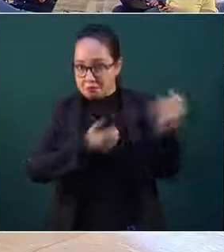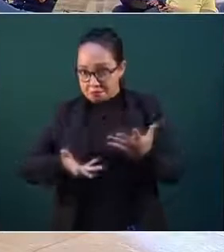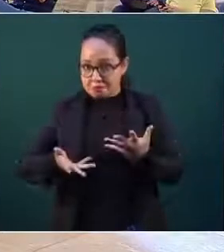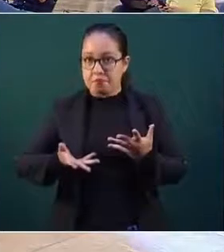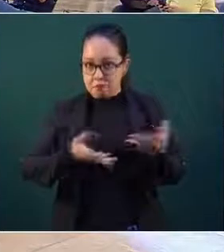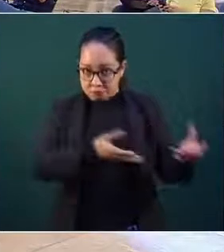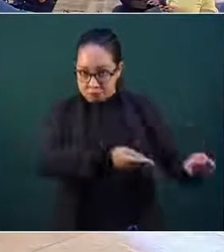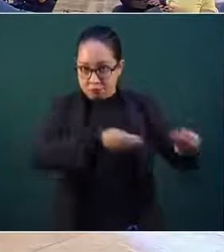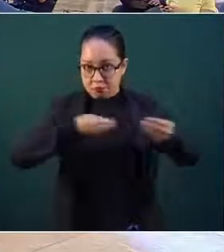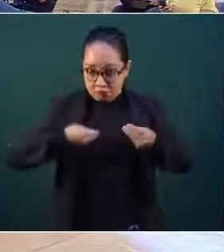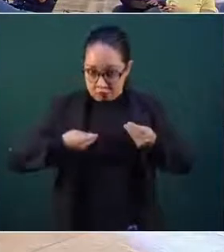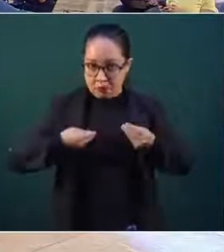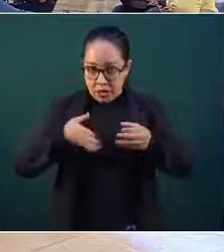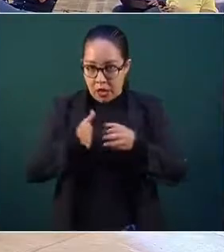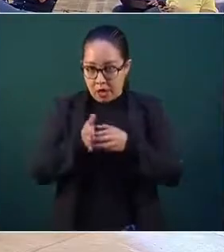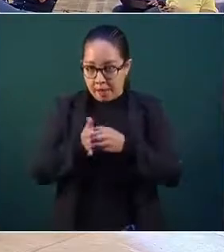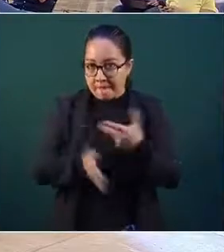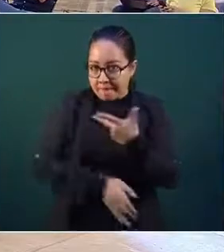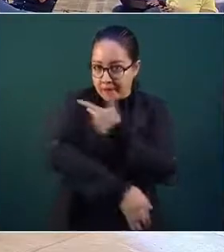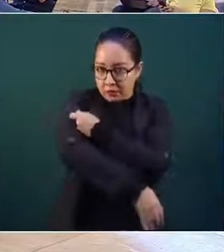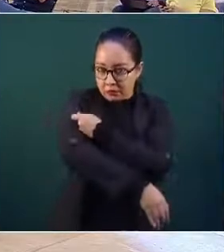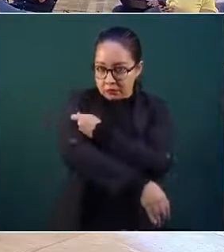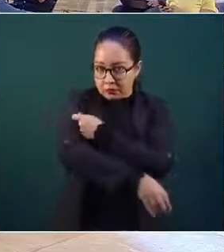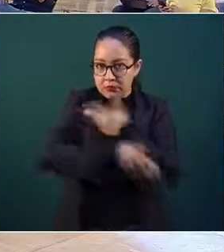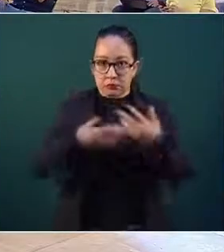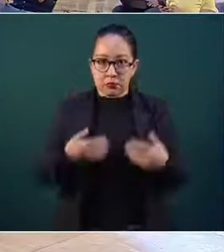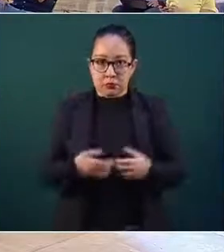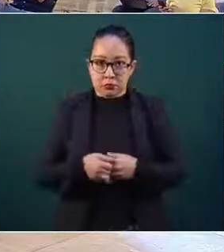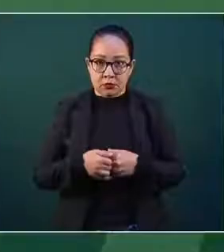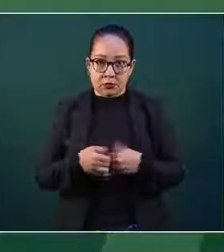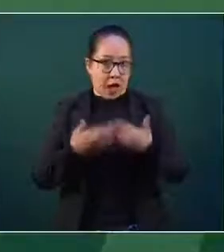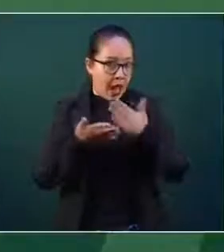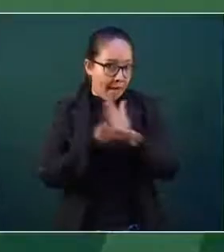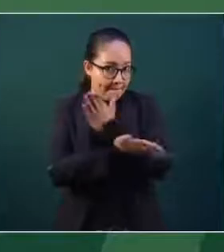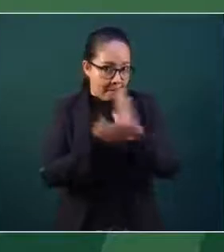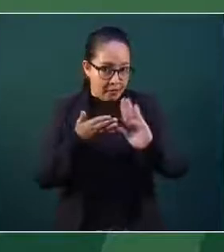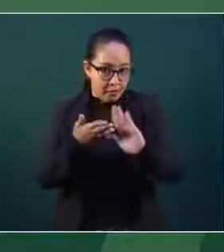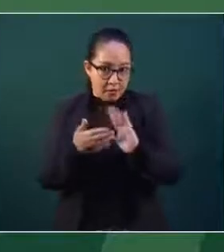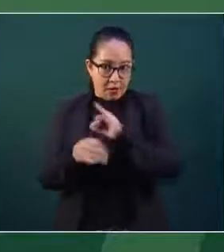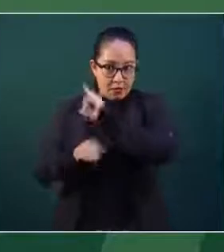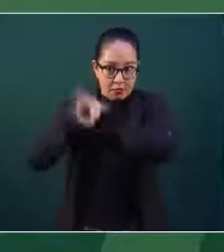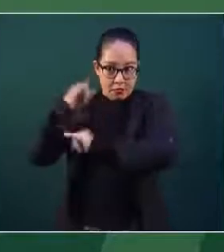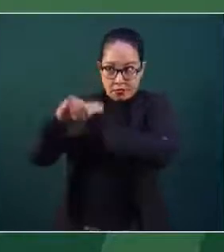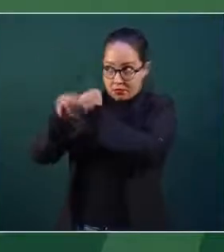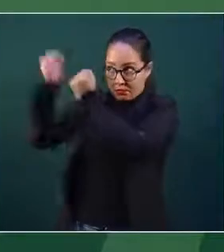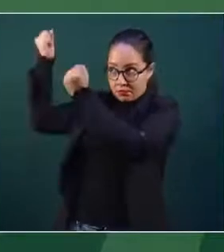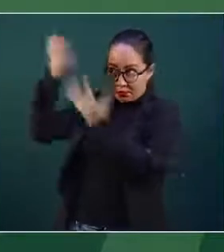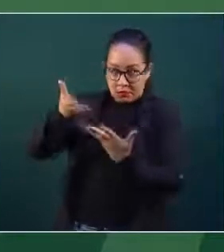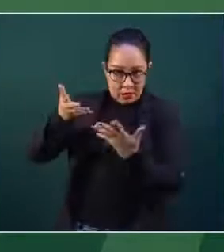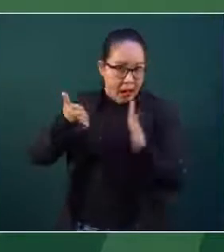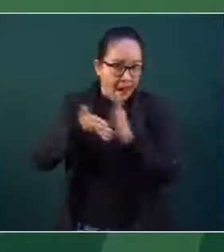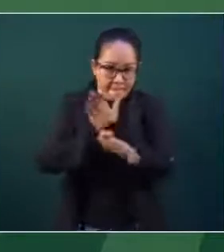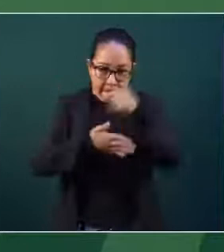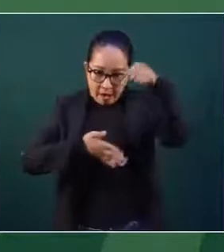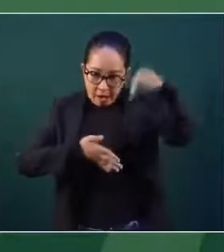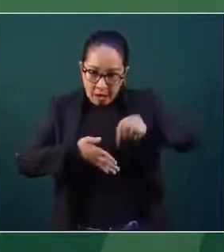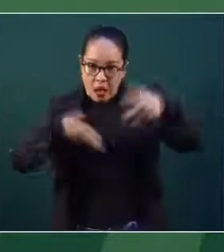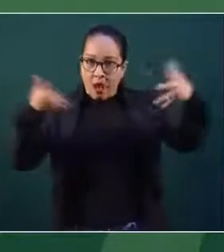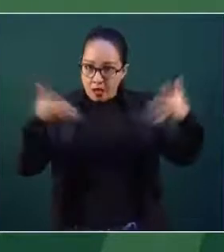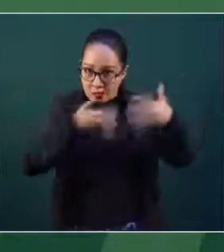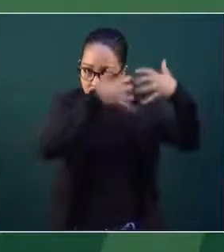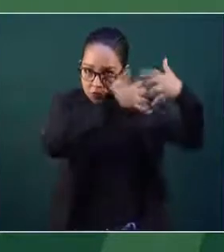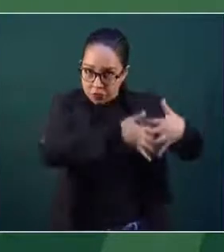vacunas, independientemente de las que llegan del extranjero. Ya tenemos vacunas que se